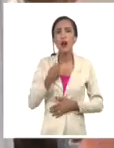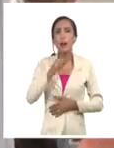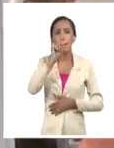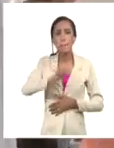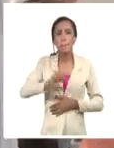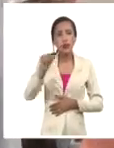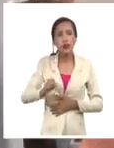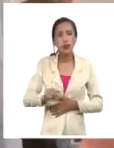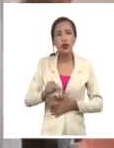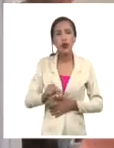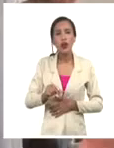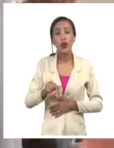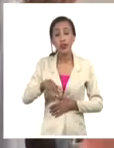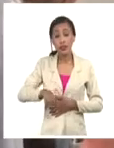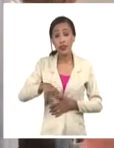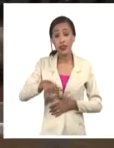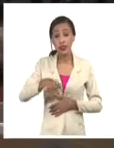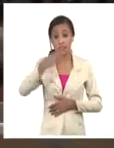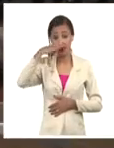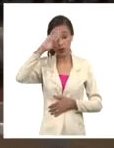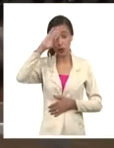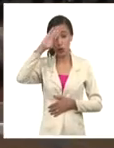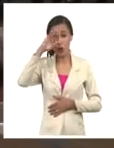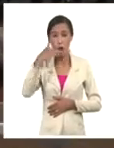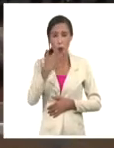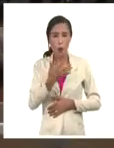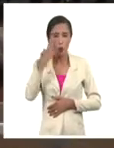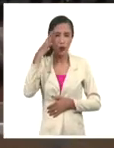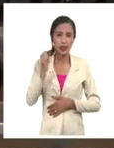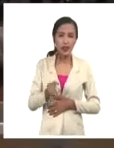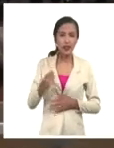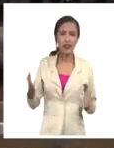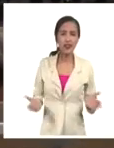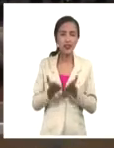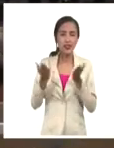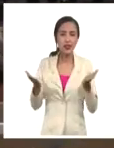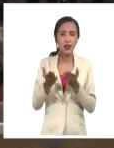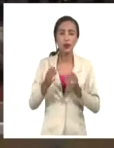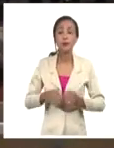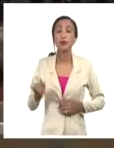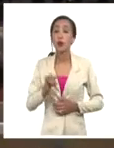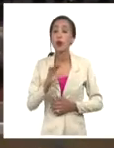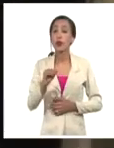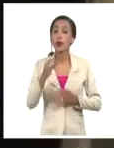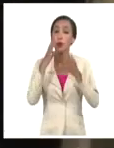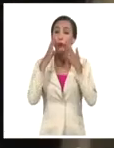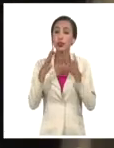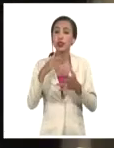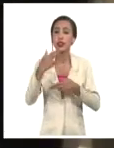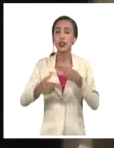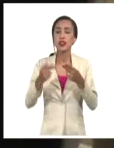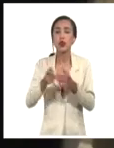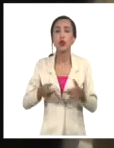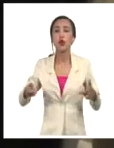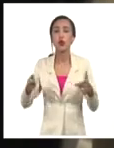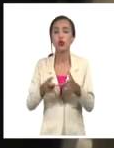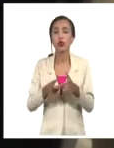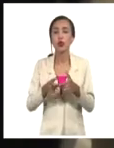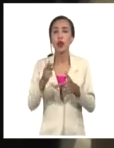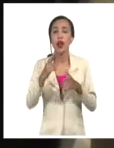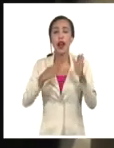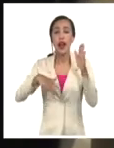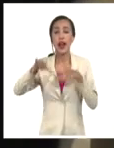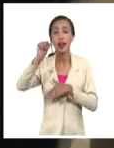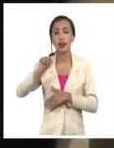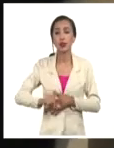ciudadano de este país, de esta ciudad? Asimismo, calificaron de paso importante la creación del Consejo de Rectores de